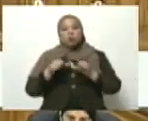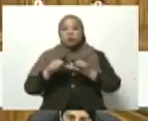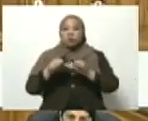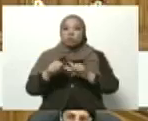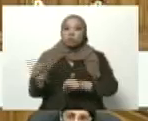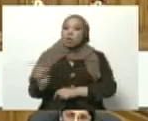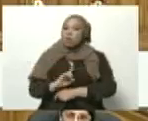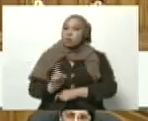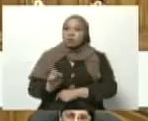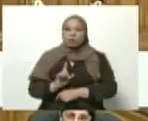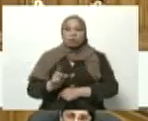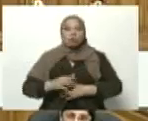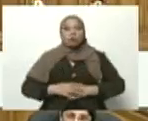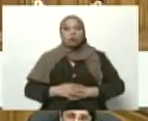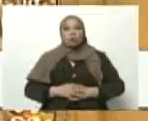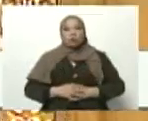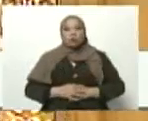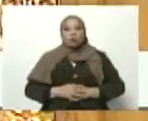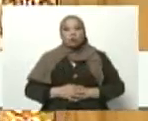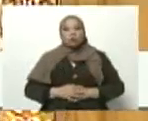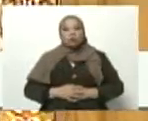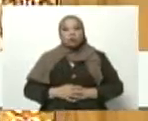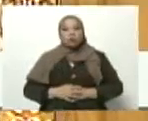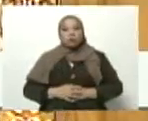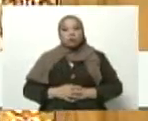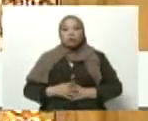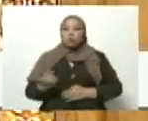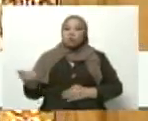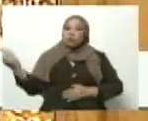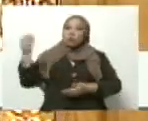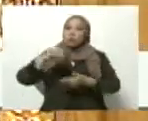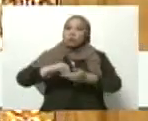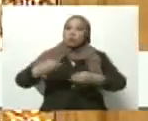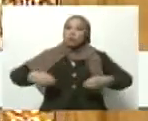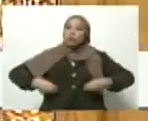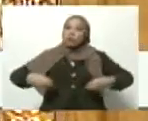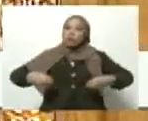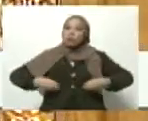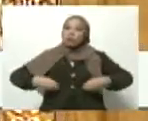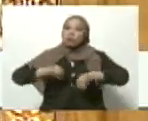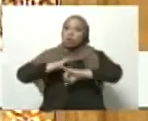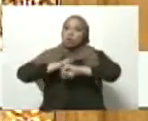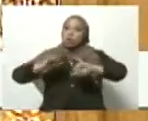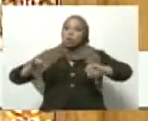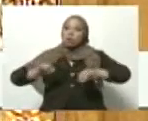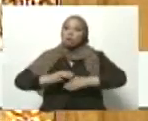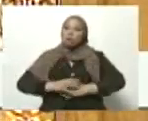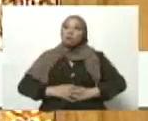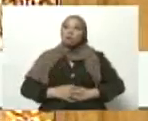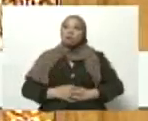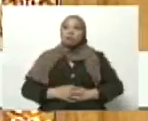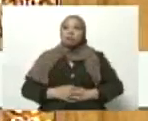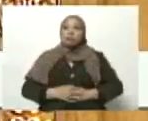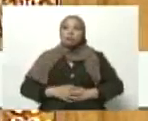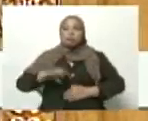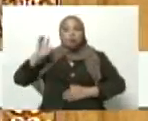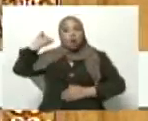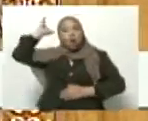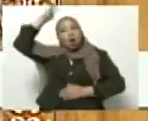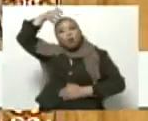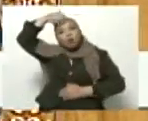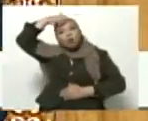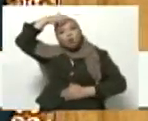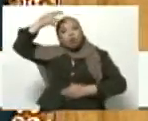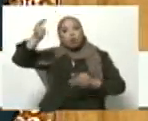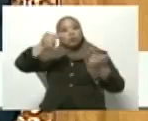Así no. Si se dan las condiciones, y Mark Esper dice, una vez que se iban a dar las condiciones fue la siguiente. Trump nombró un amigo director